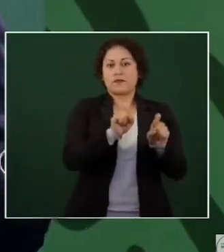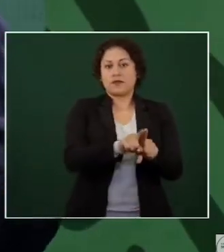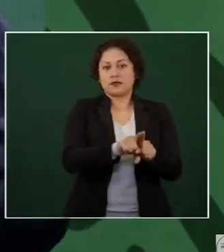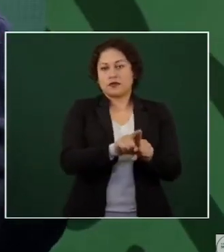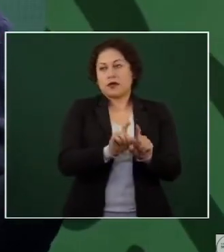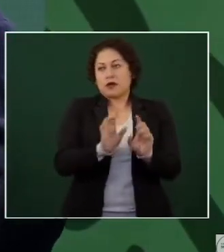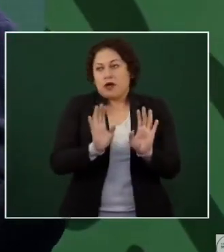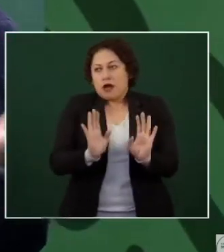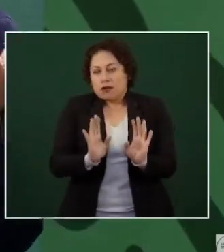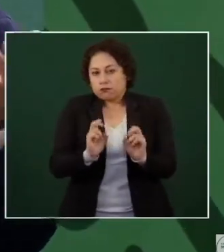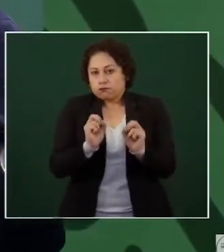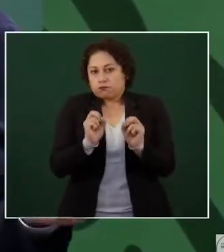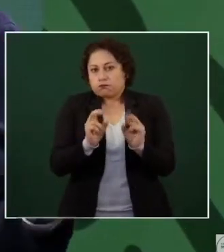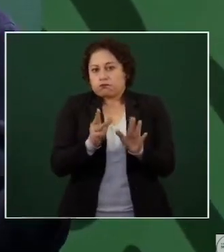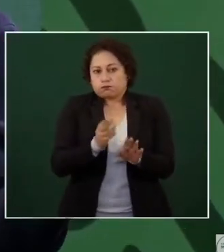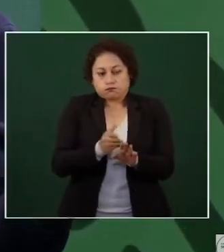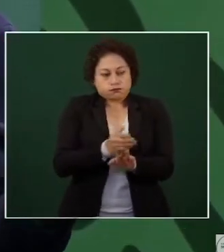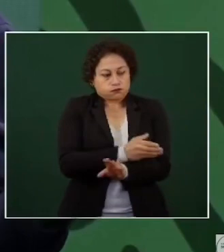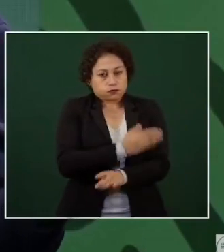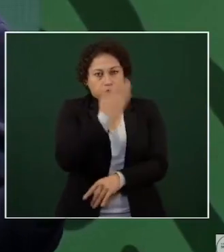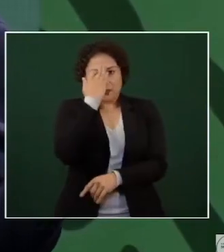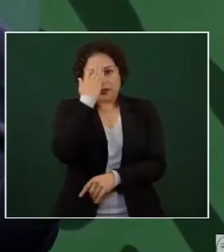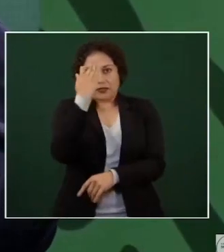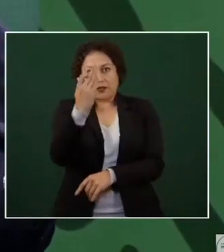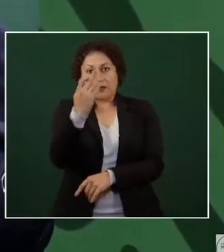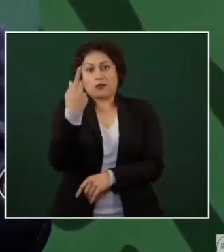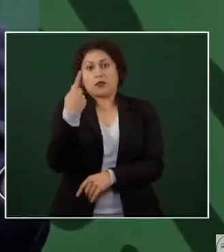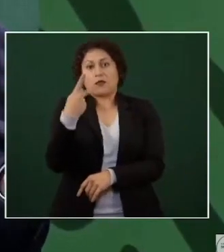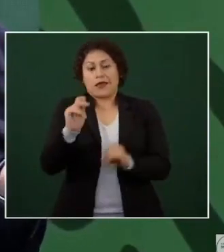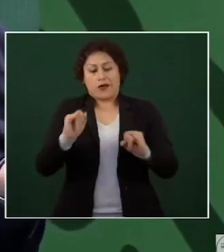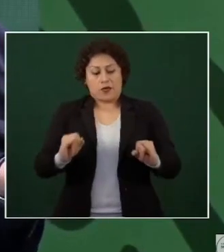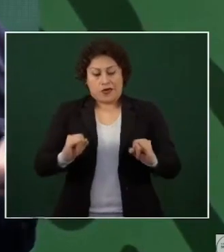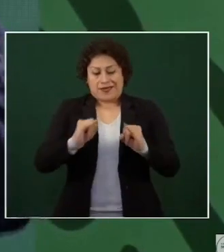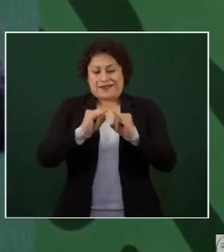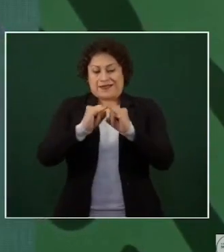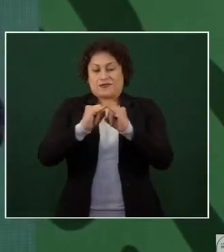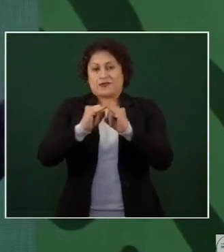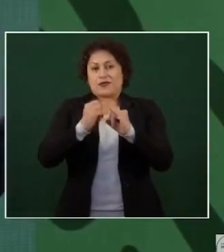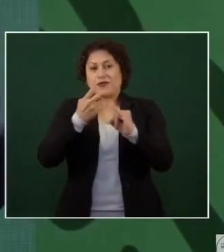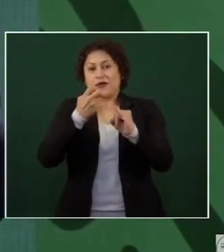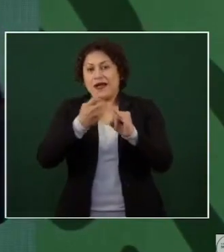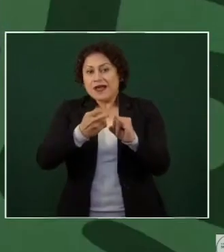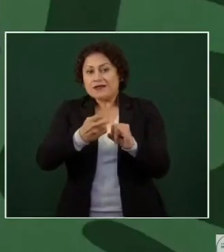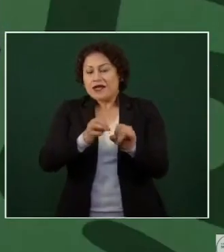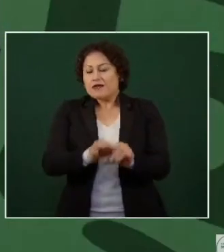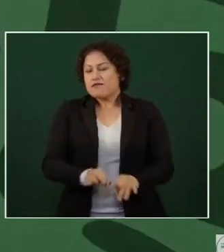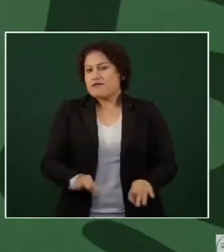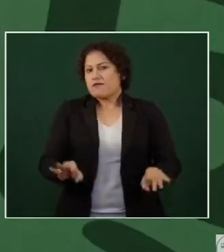institución importantísima. Además,